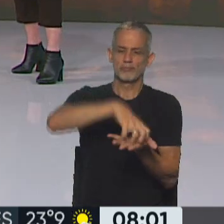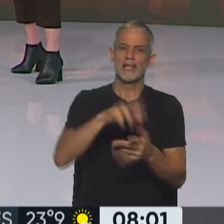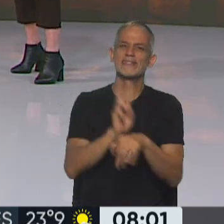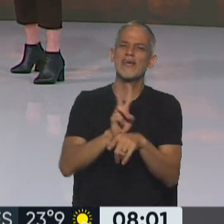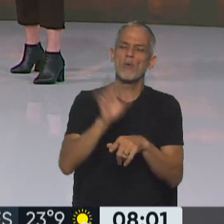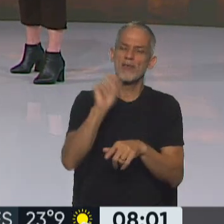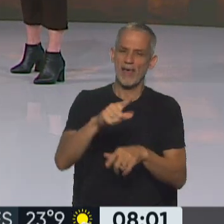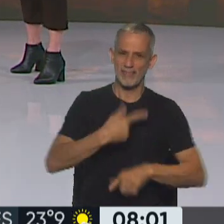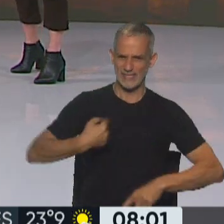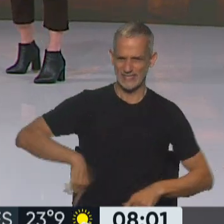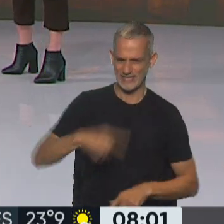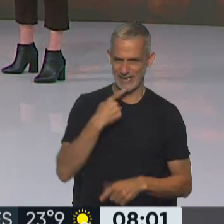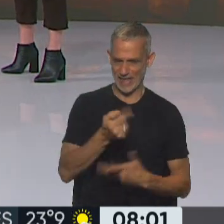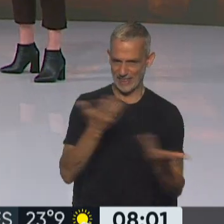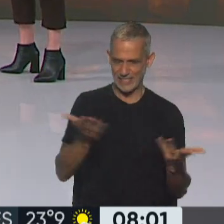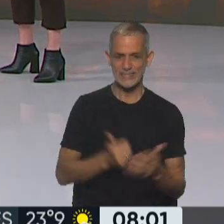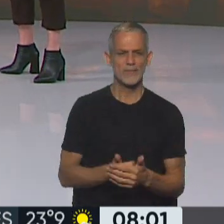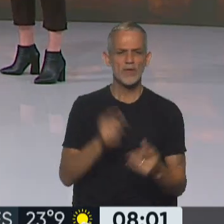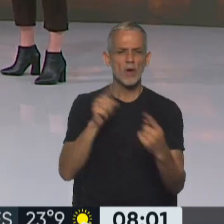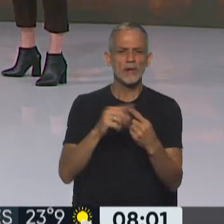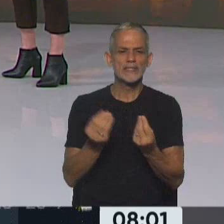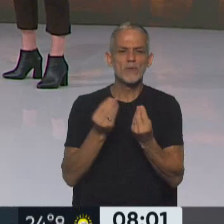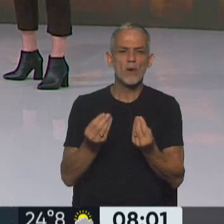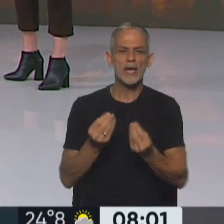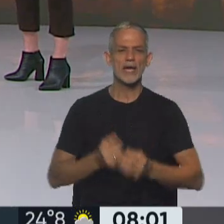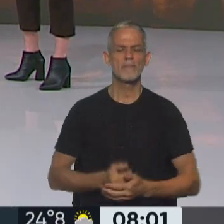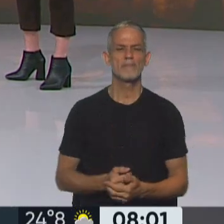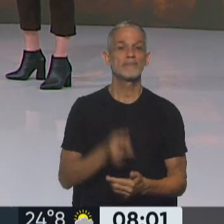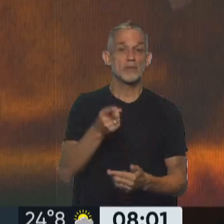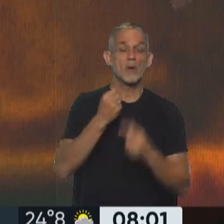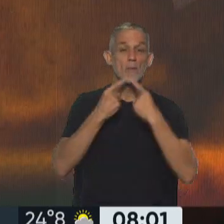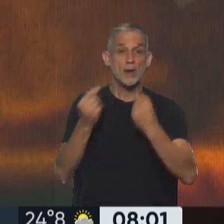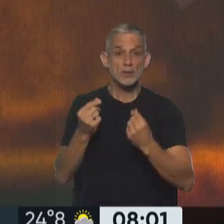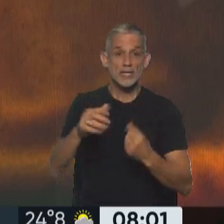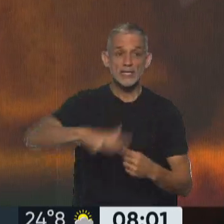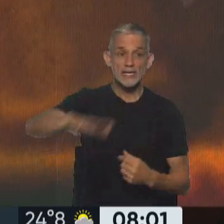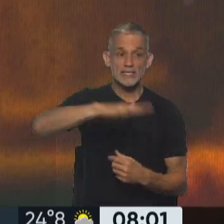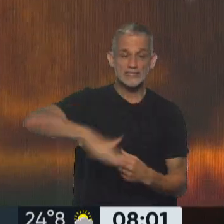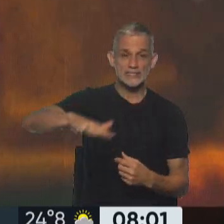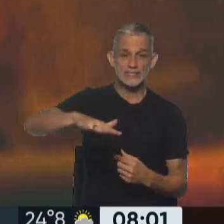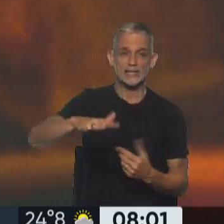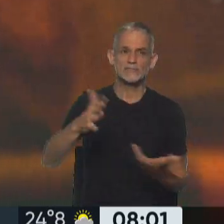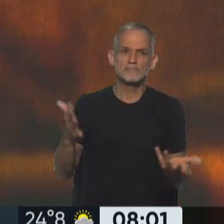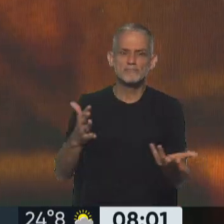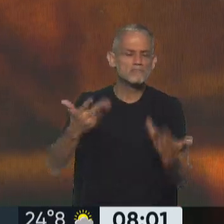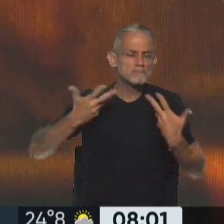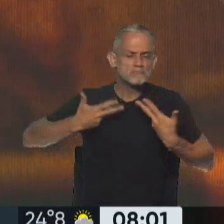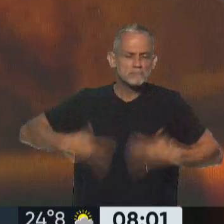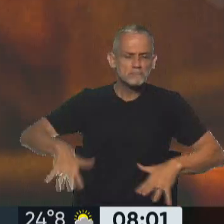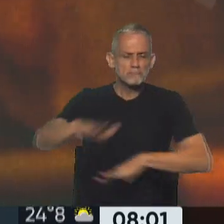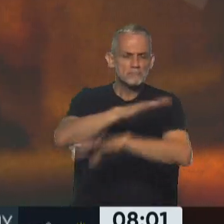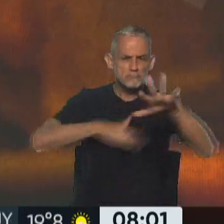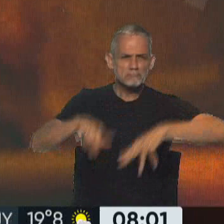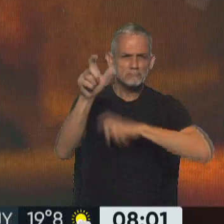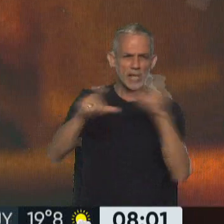de China y precisamente lo que apunta es porque sabemos que las protestas tuvieron participaciones espontánea pero